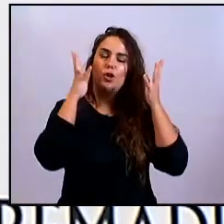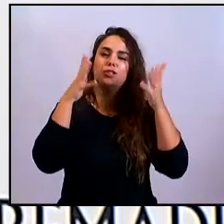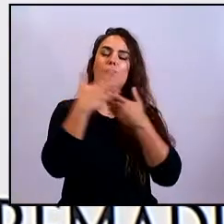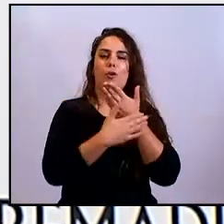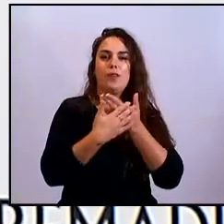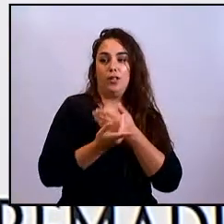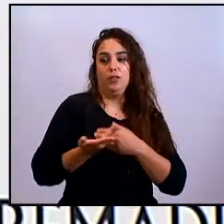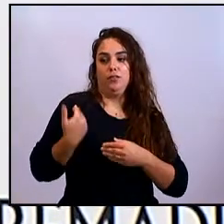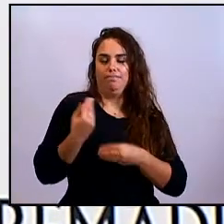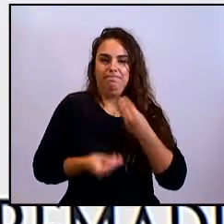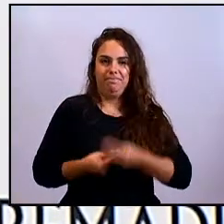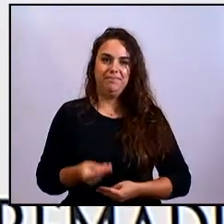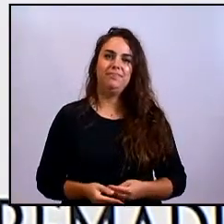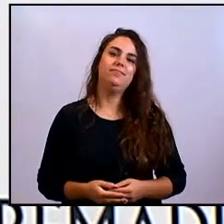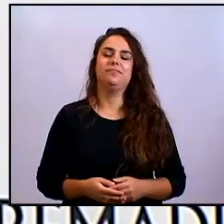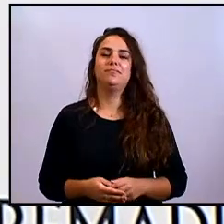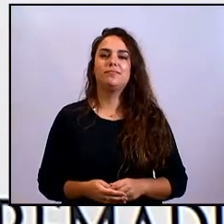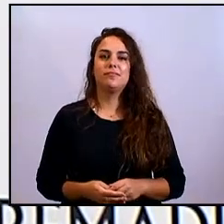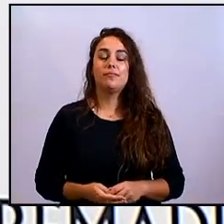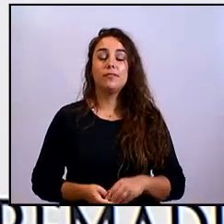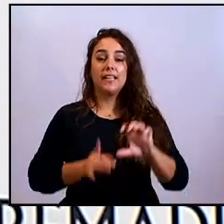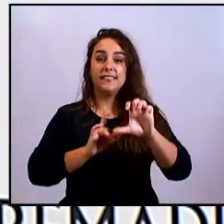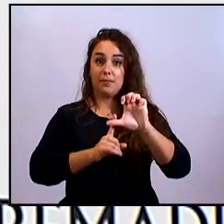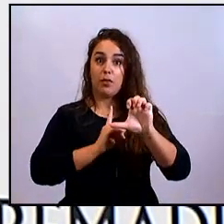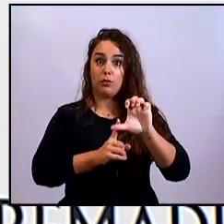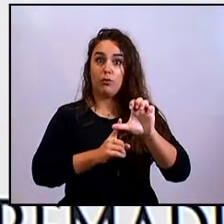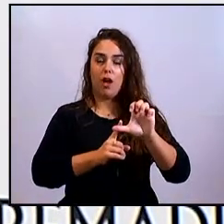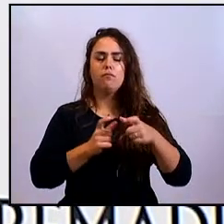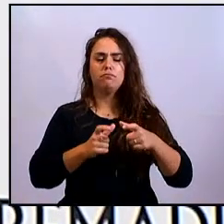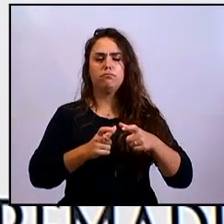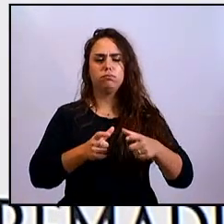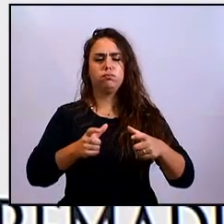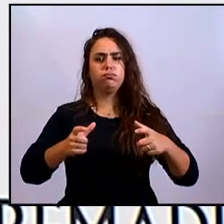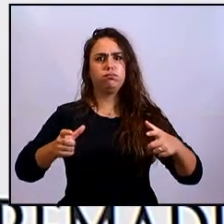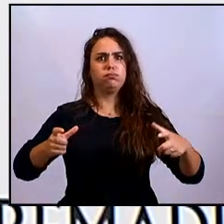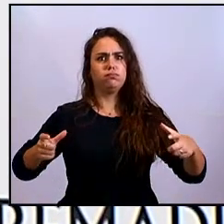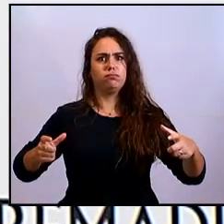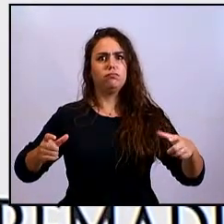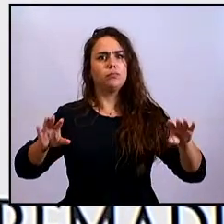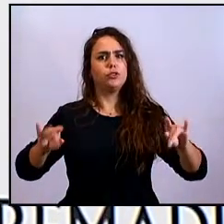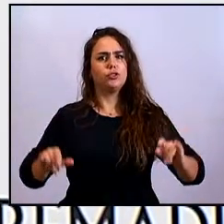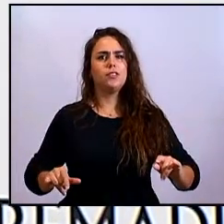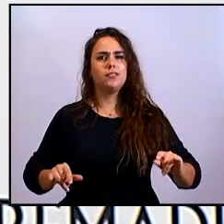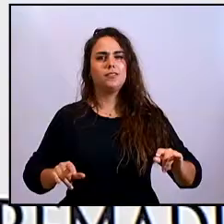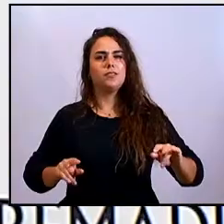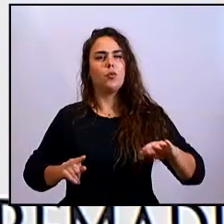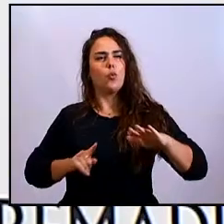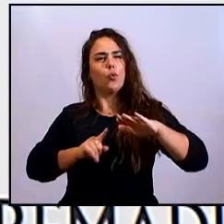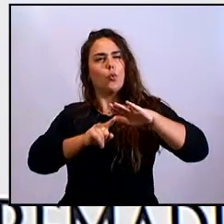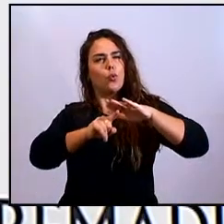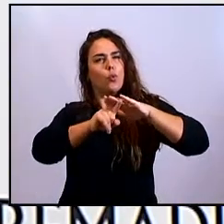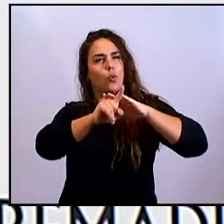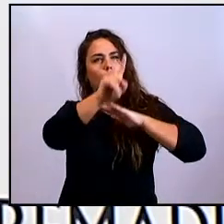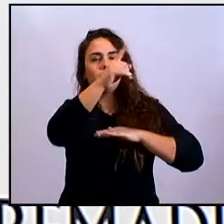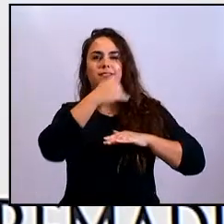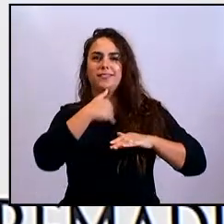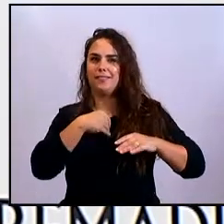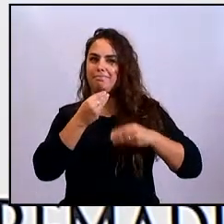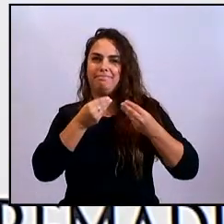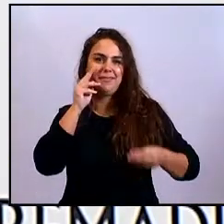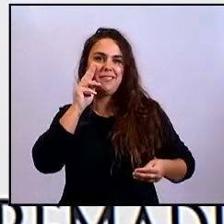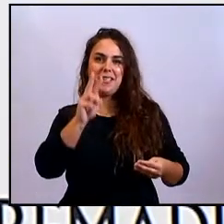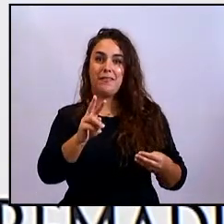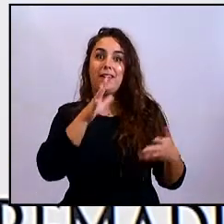acabamos de celebrar. Extremadura está creciendo, el progreso coge inercia y se abre paso en un escenario